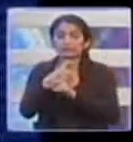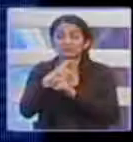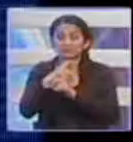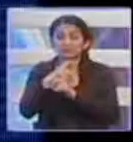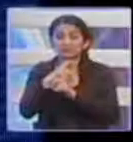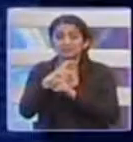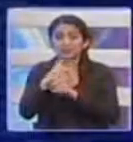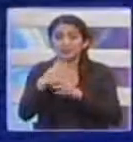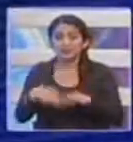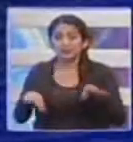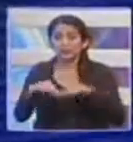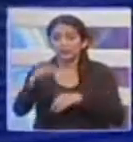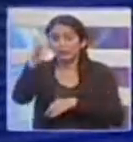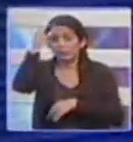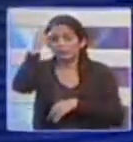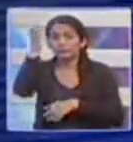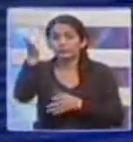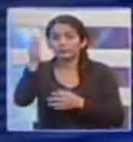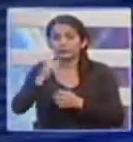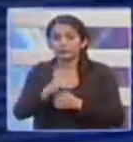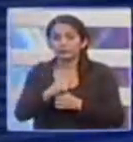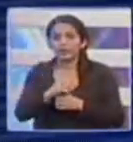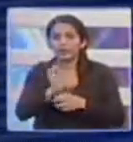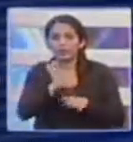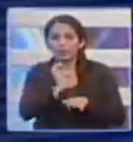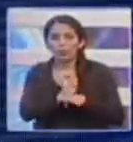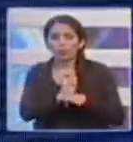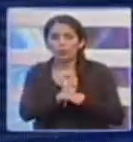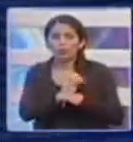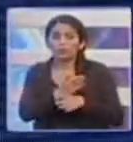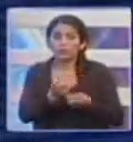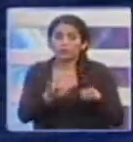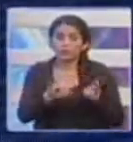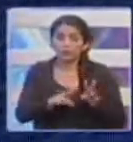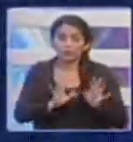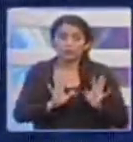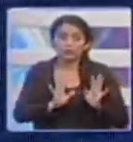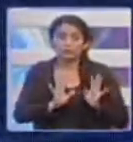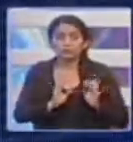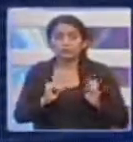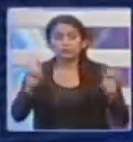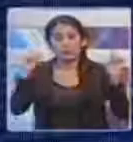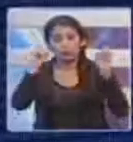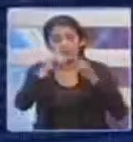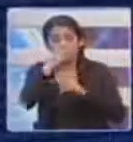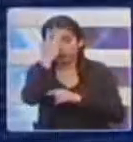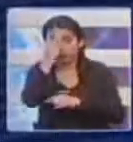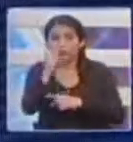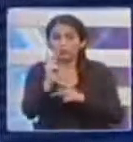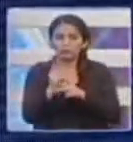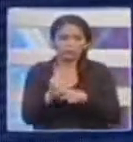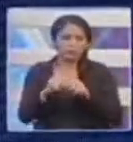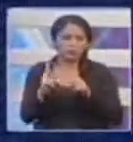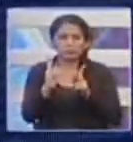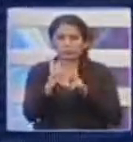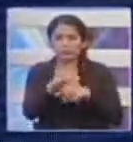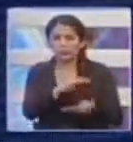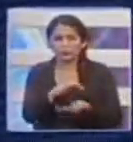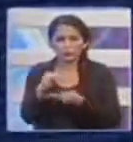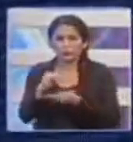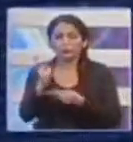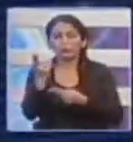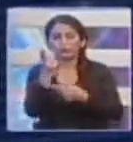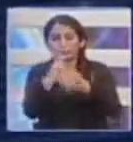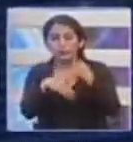mucha sagacidad. Pero también Ecuador, casi 40% de las exportaciones de Ecuador van a Estados Unidos. Aquí hay un problema que hay que